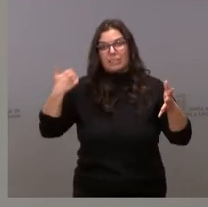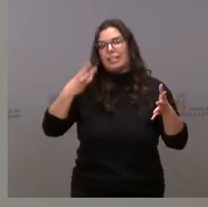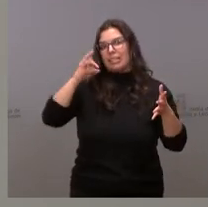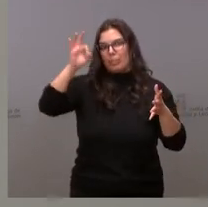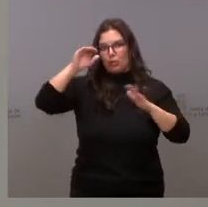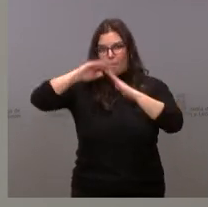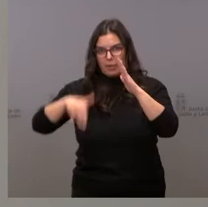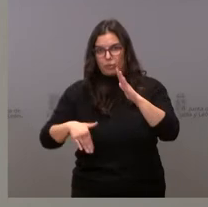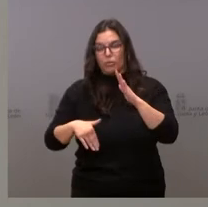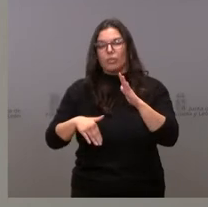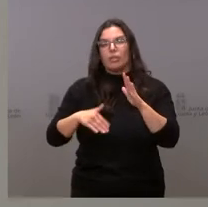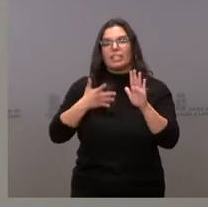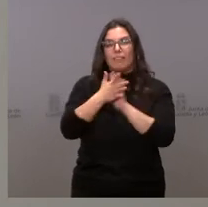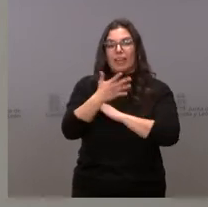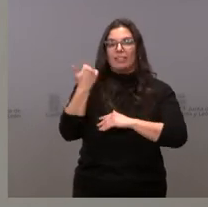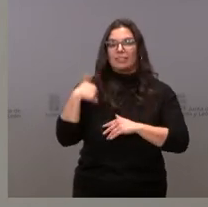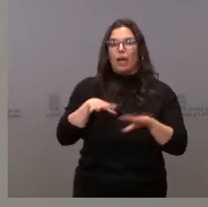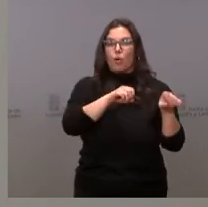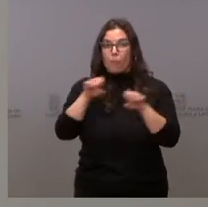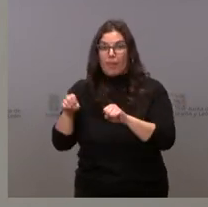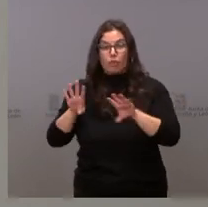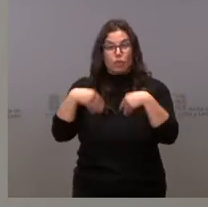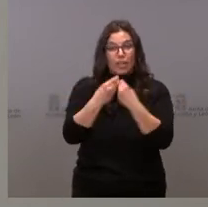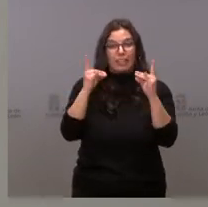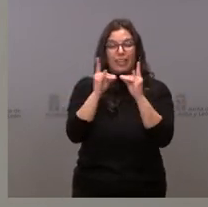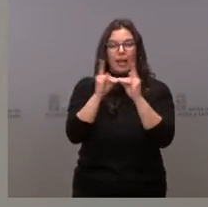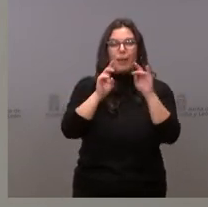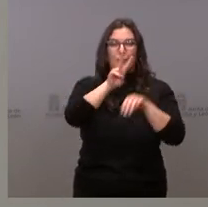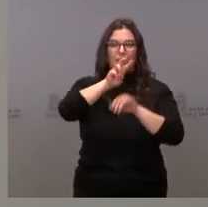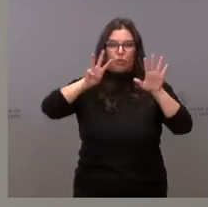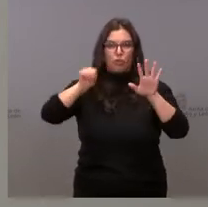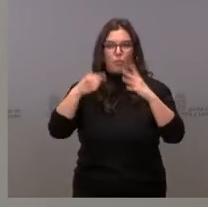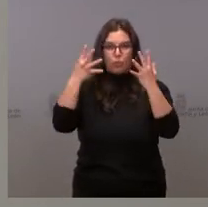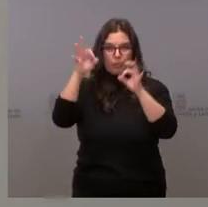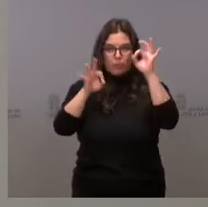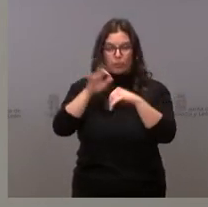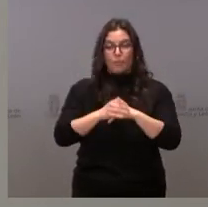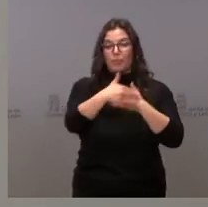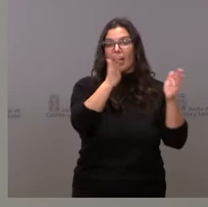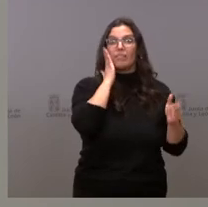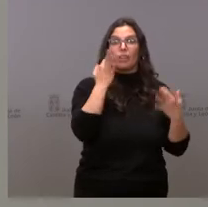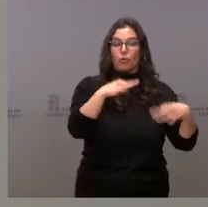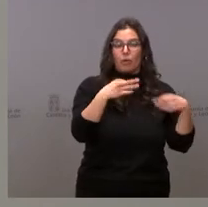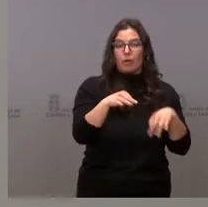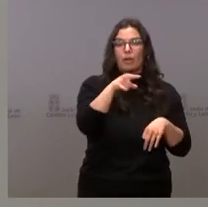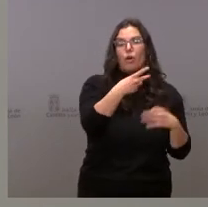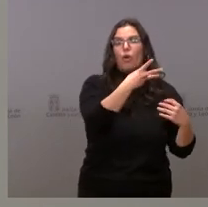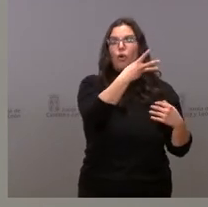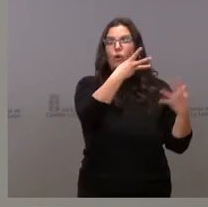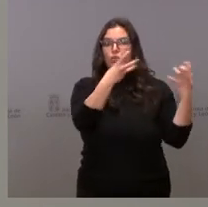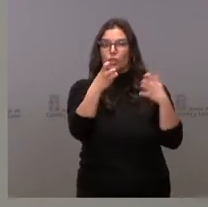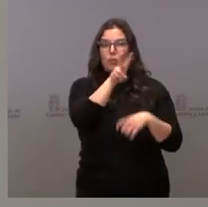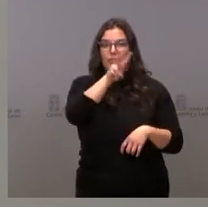y nos encontramos en el 28,9 por ciento en hospitalización tenemos un total de 82 800 22 pacientes